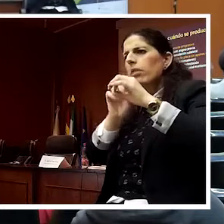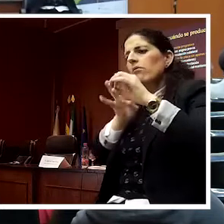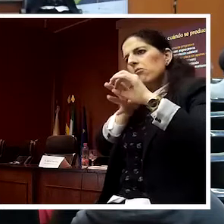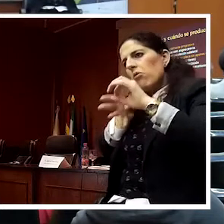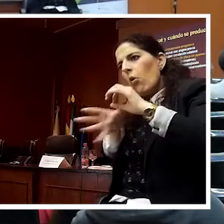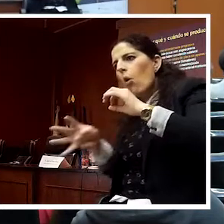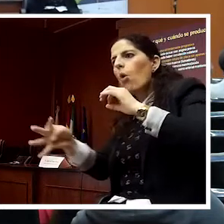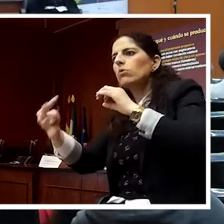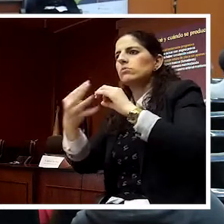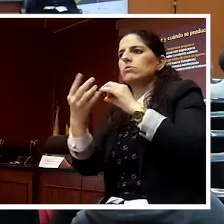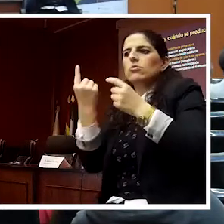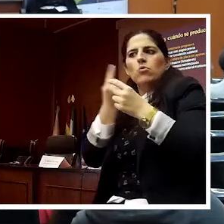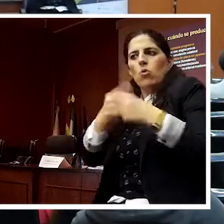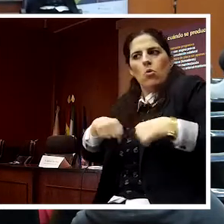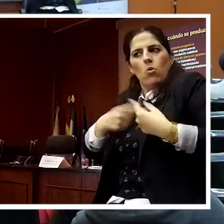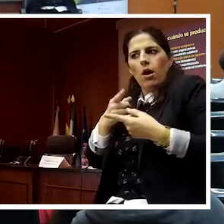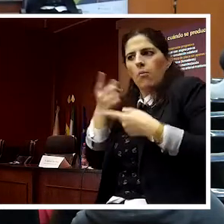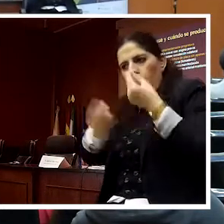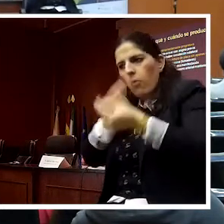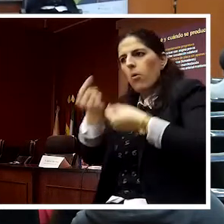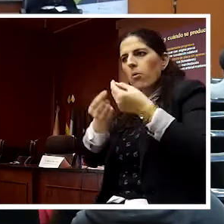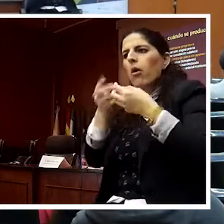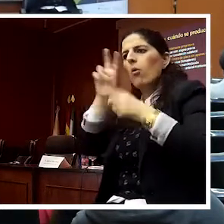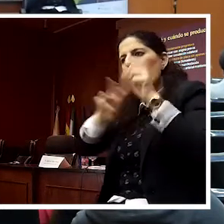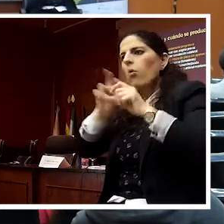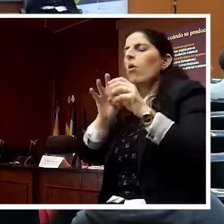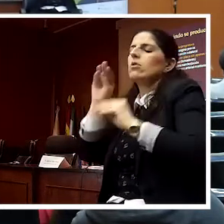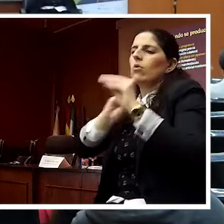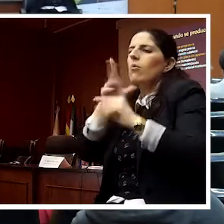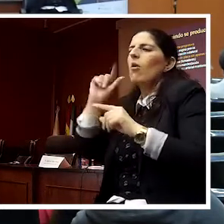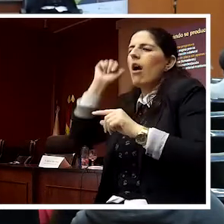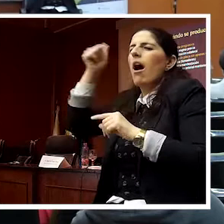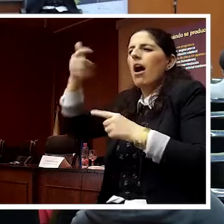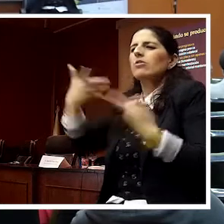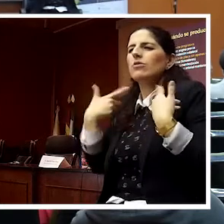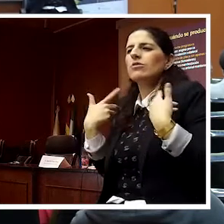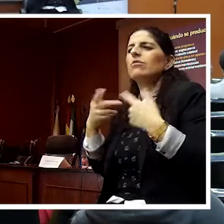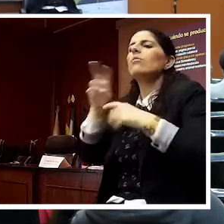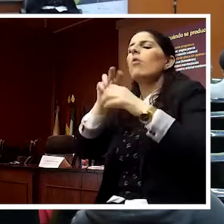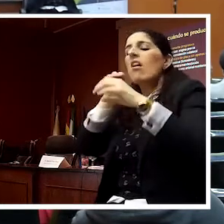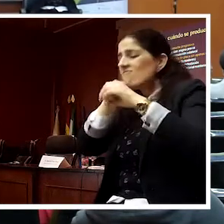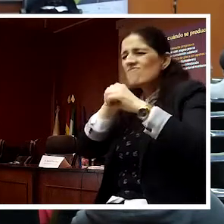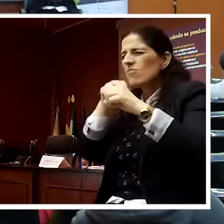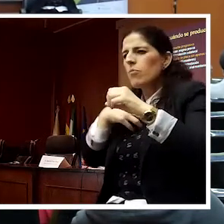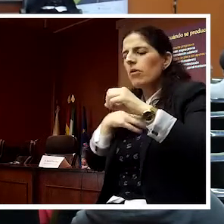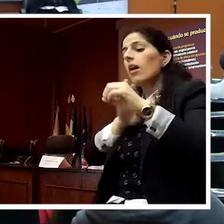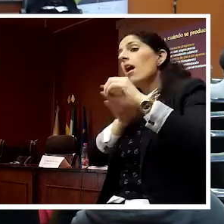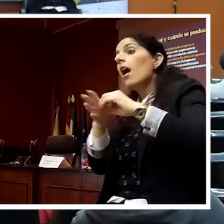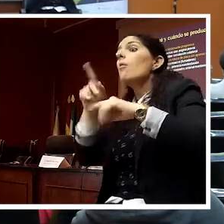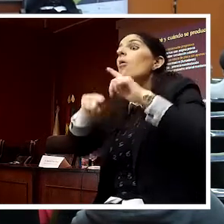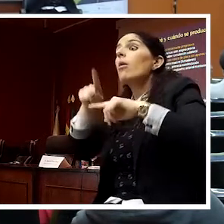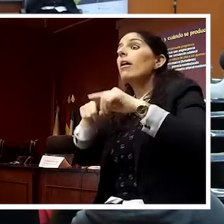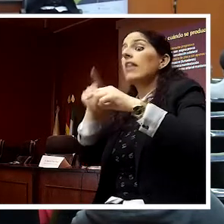Ahora, hay otras ocasiones en las que hay una oclusión brusca por una placa que puede no